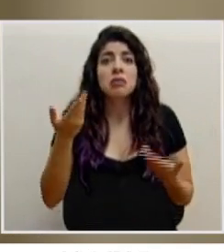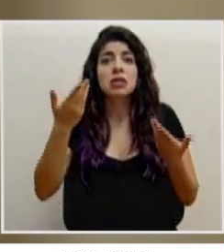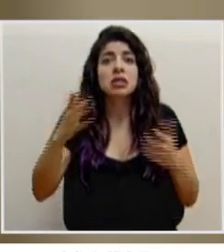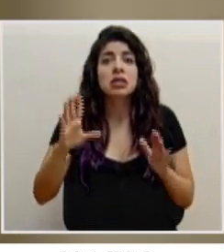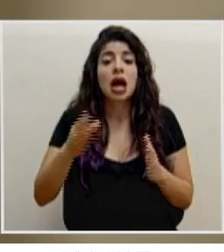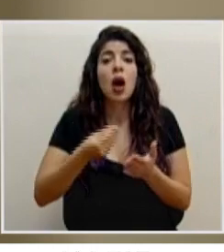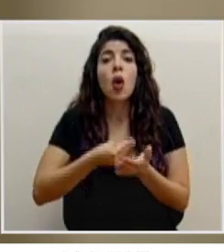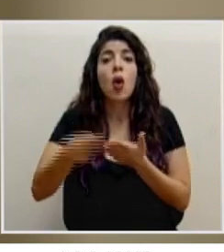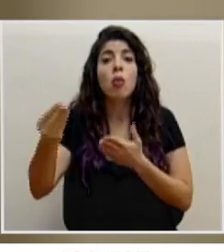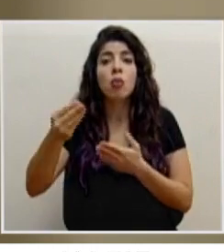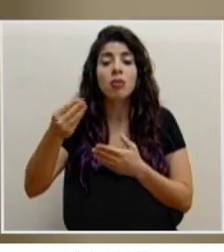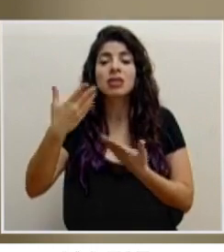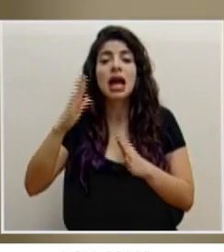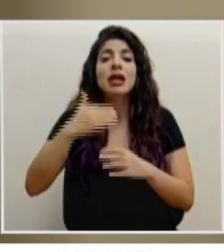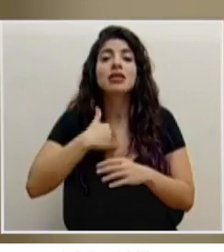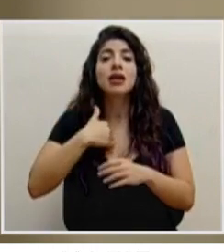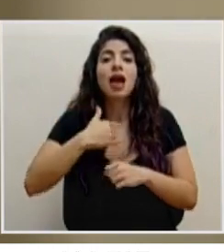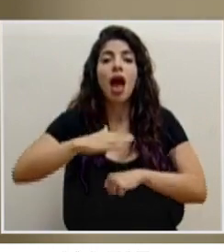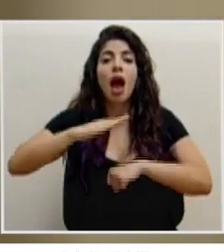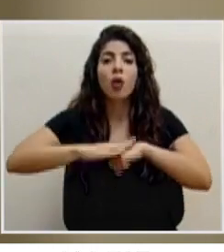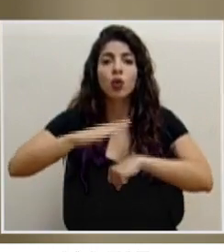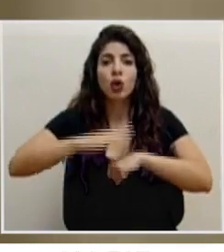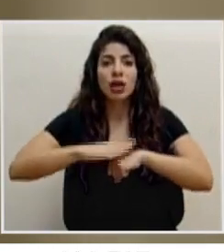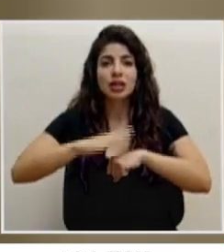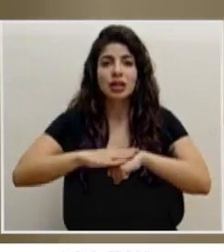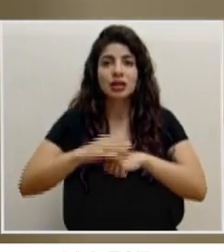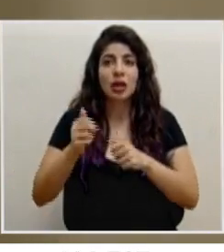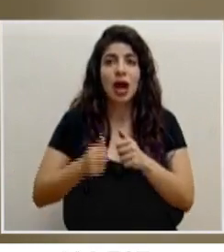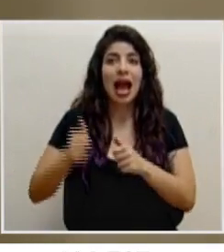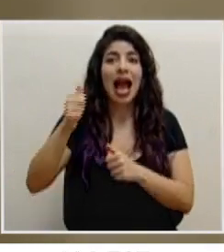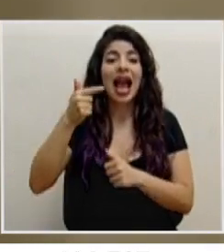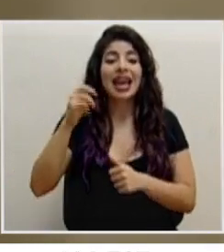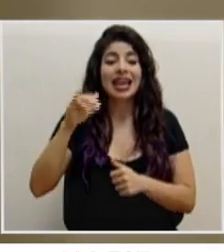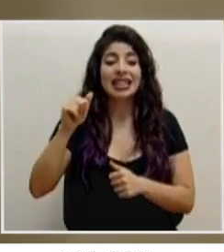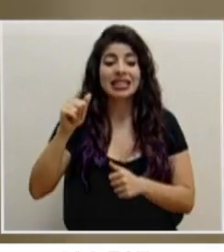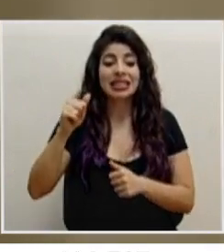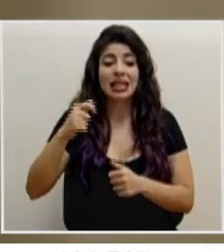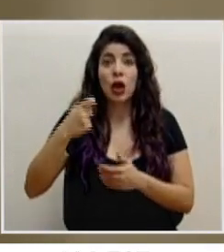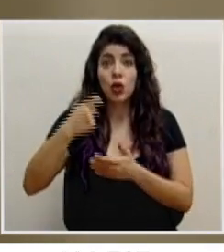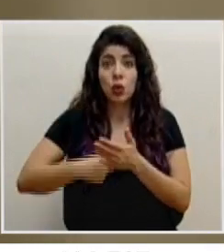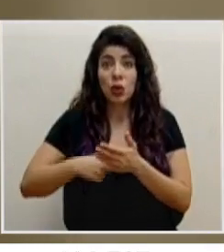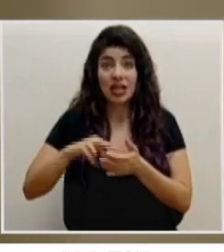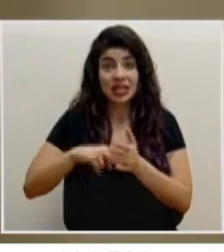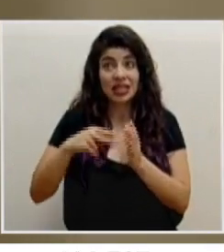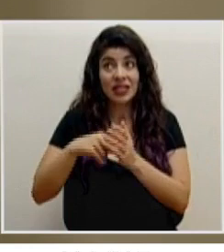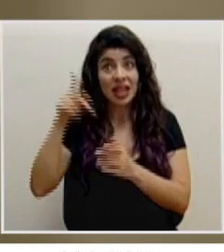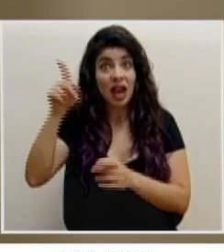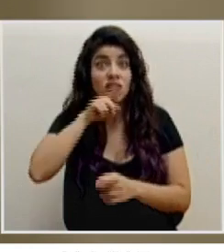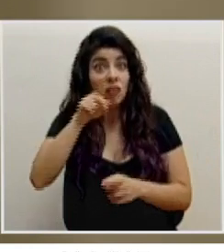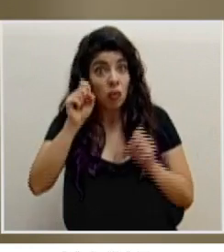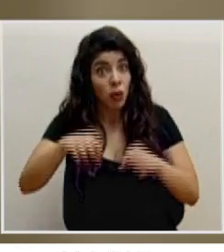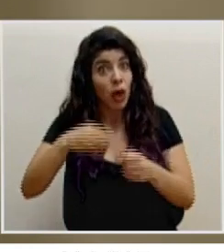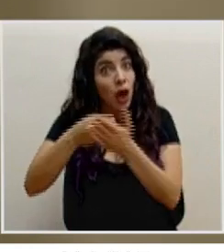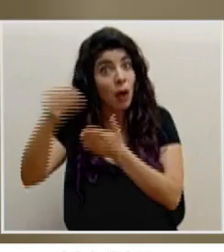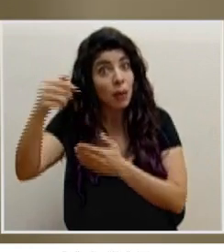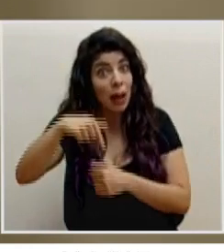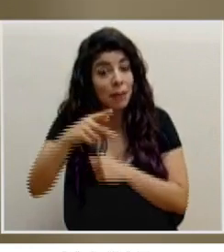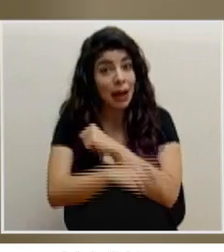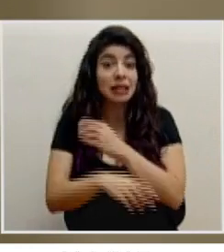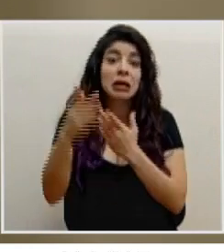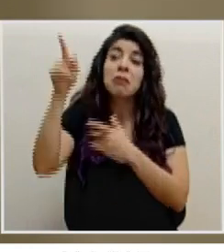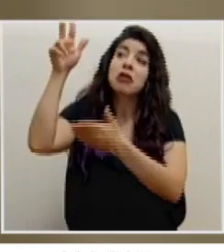una autorización por parte de una agencia estricta, tienen una disponibilidad real de ser adquiridas en el